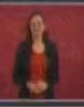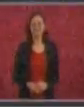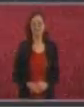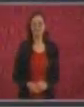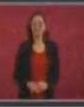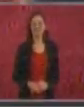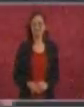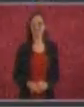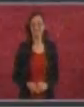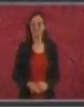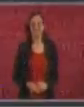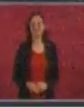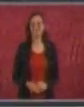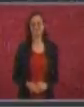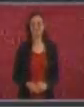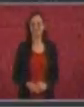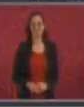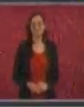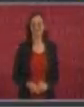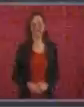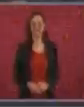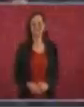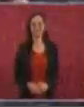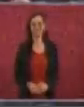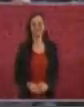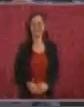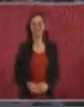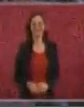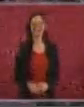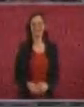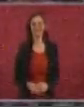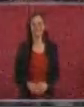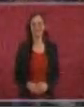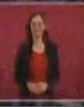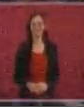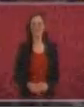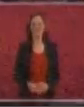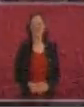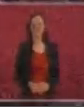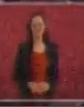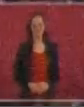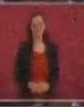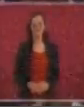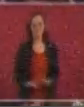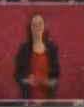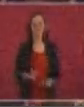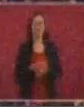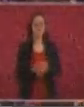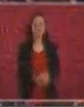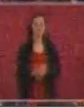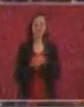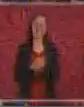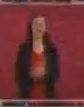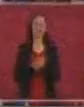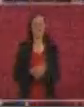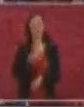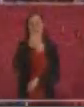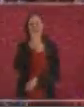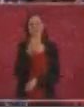la elección intermedia, que es la prueba de ese, como comentaba Inés, de si sigue teniendo o no la popularidad.